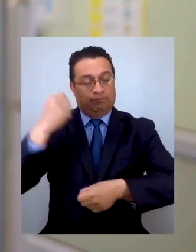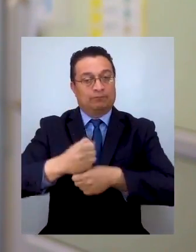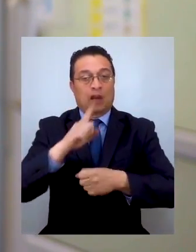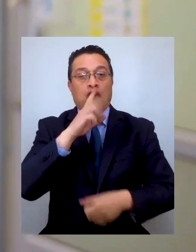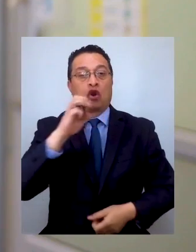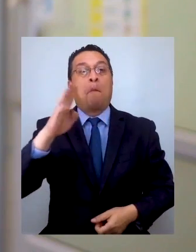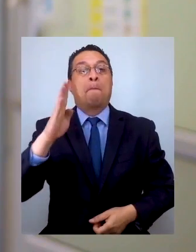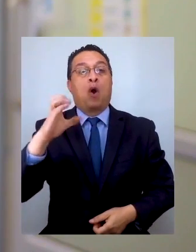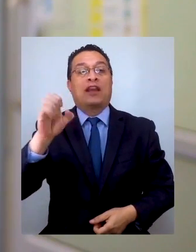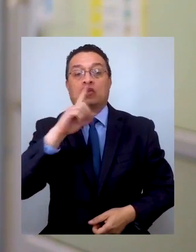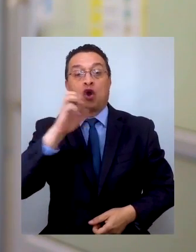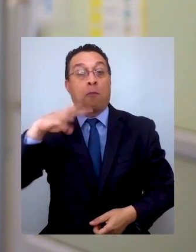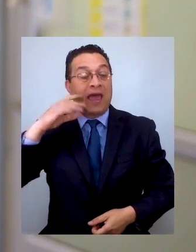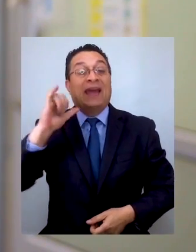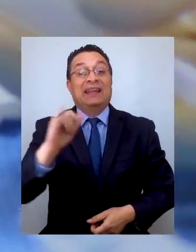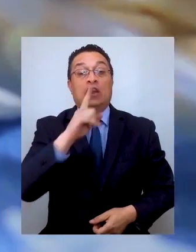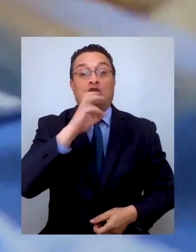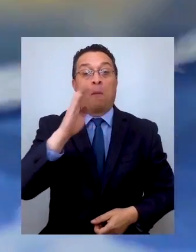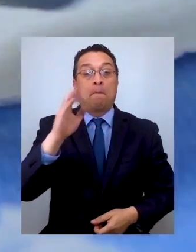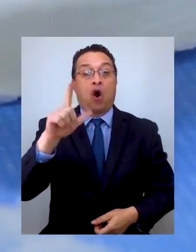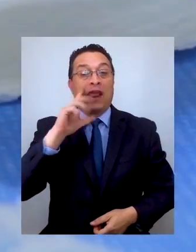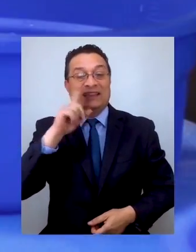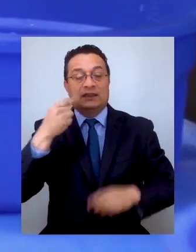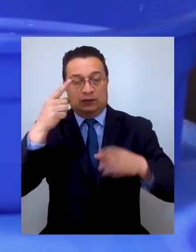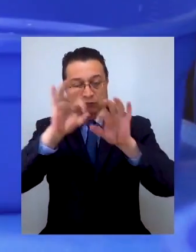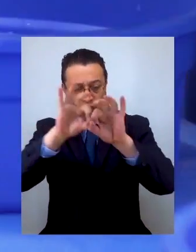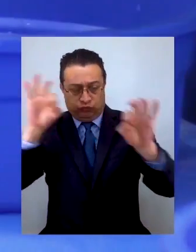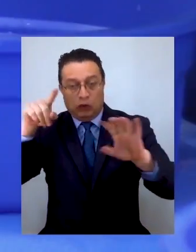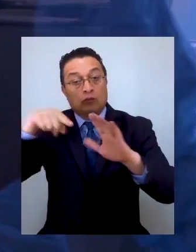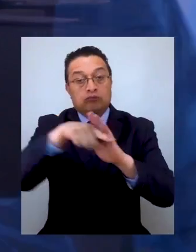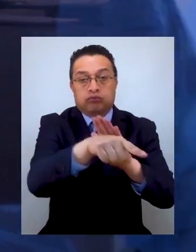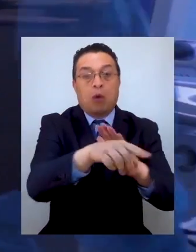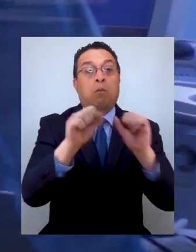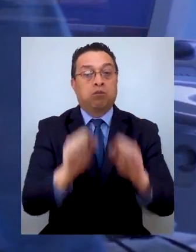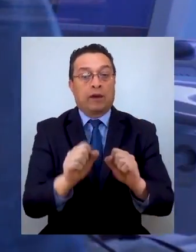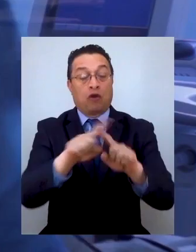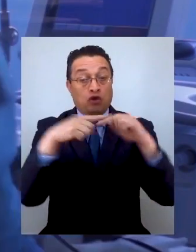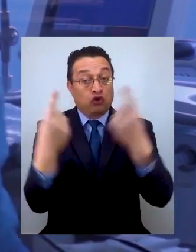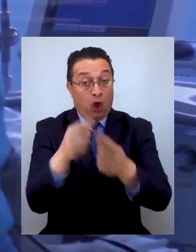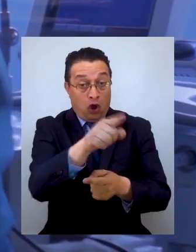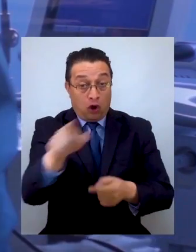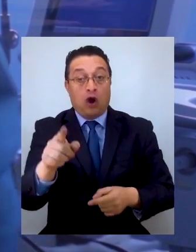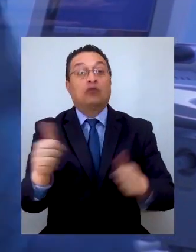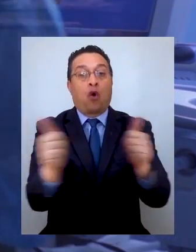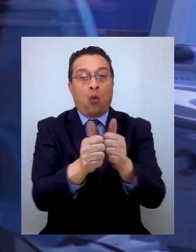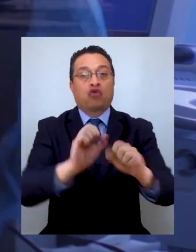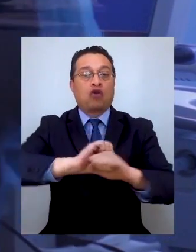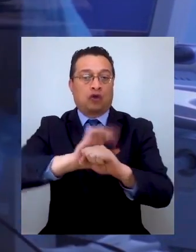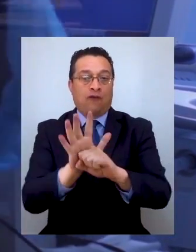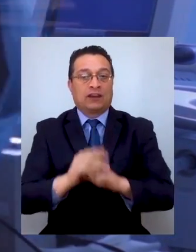realizaron trombectomías aspirativas y trombolisis dirigidas por catéter, todas estas en pacientes